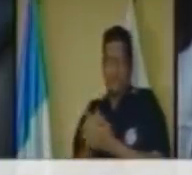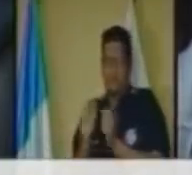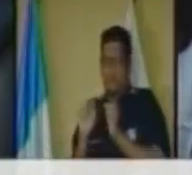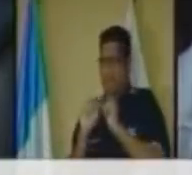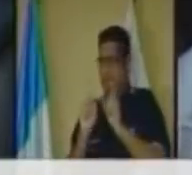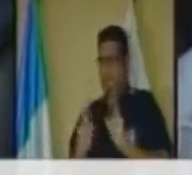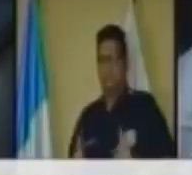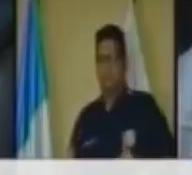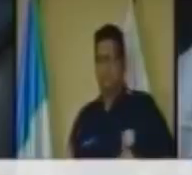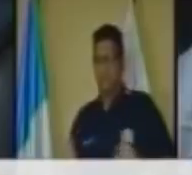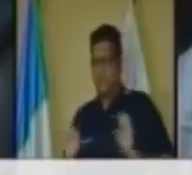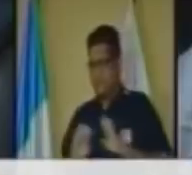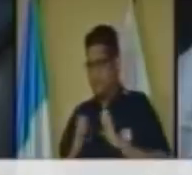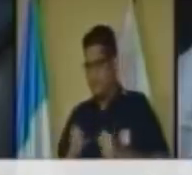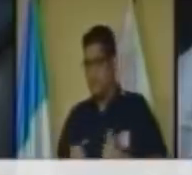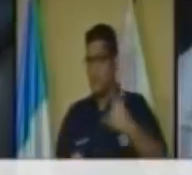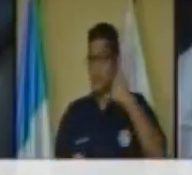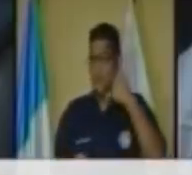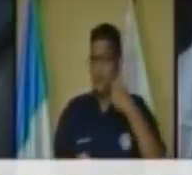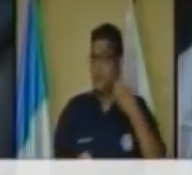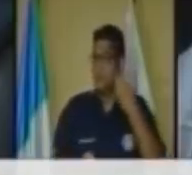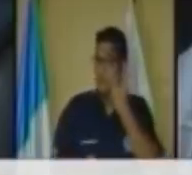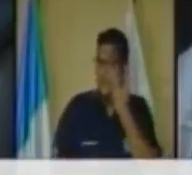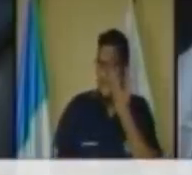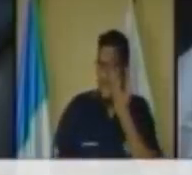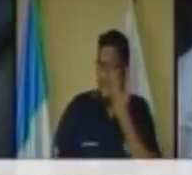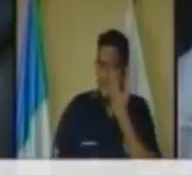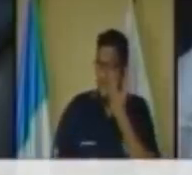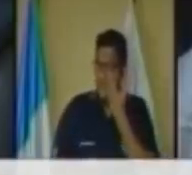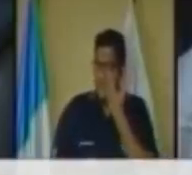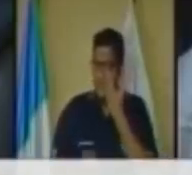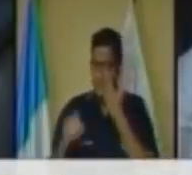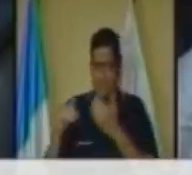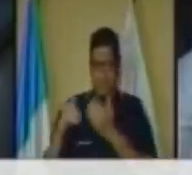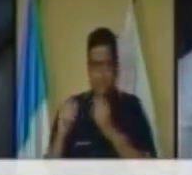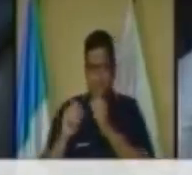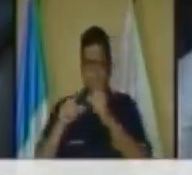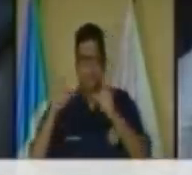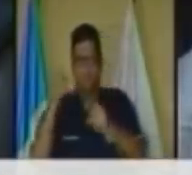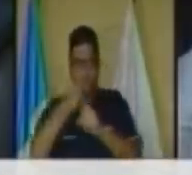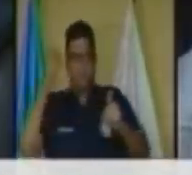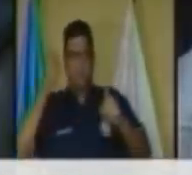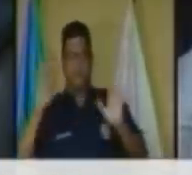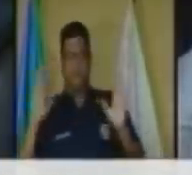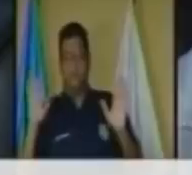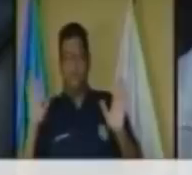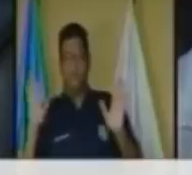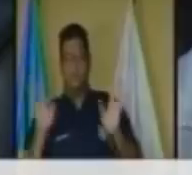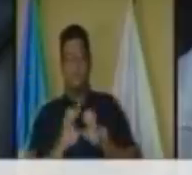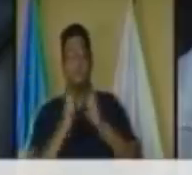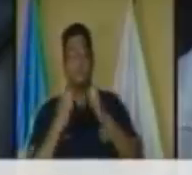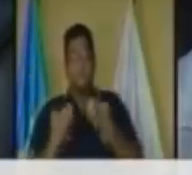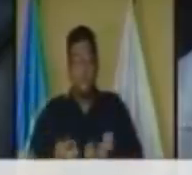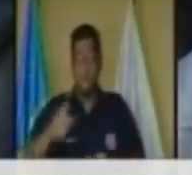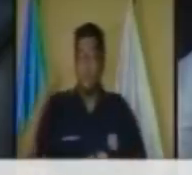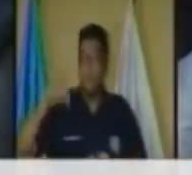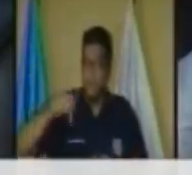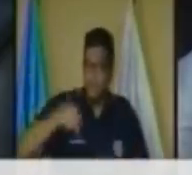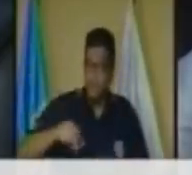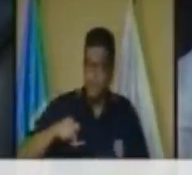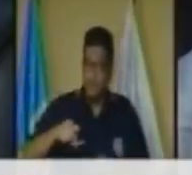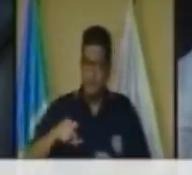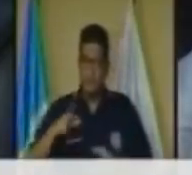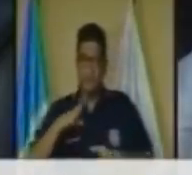afecta globalmente, no solamente a Guatemala o los países de la subregión, y que amerita y se están tomando